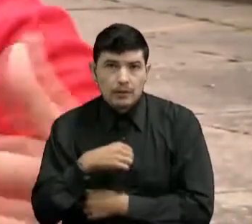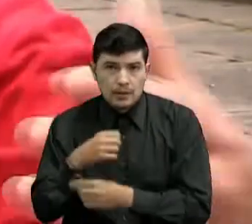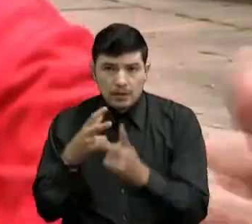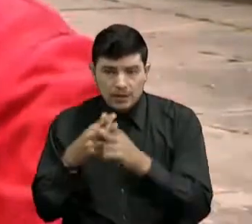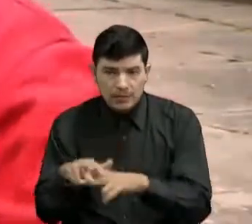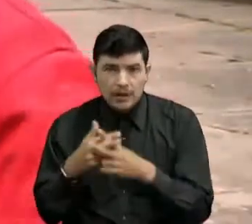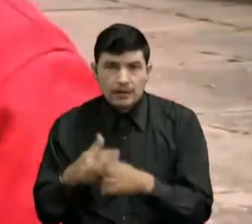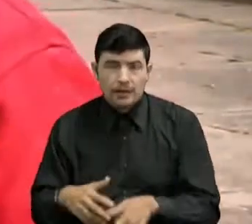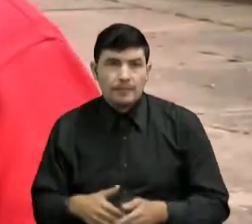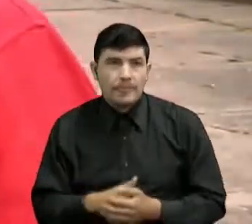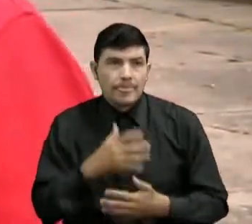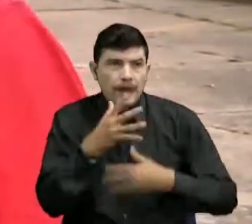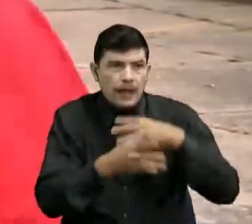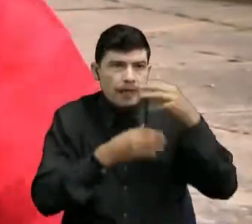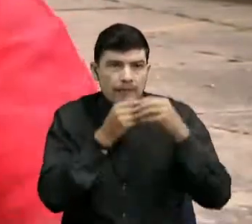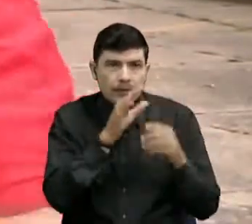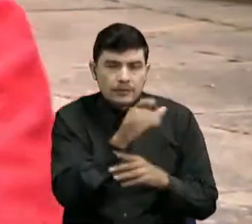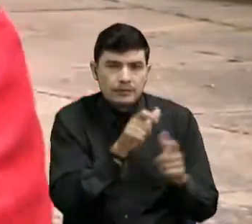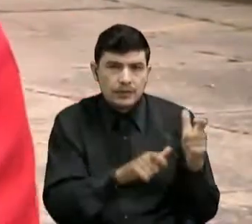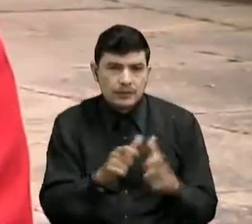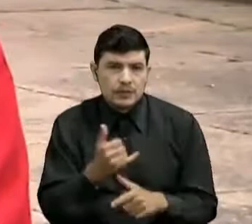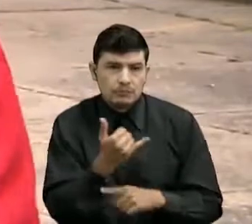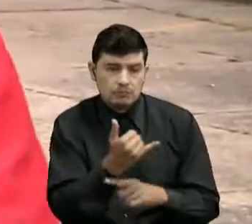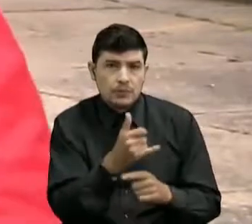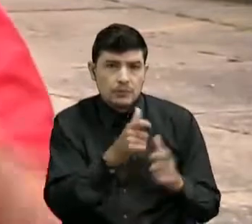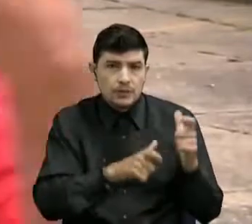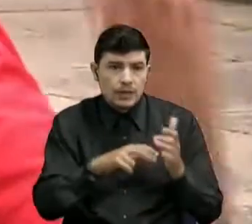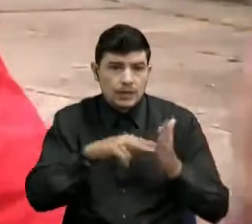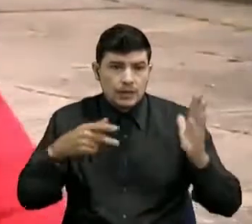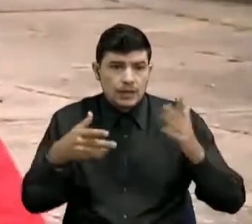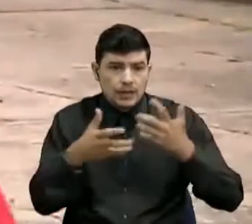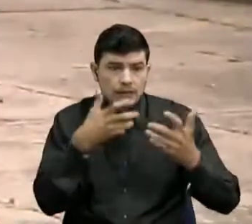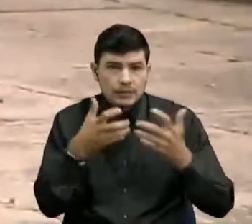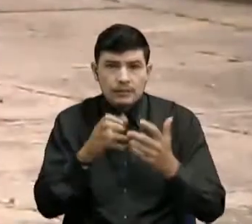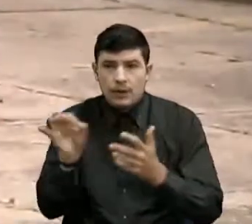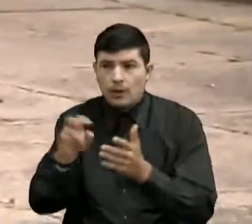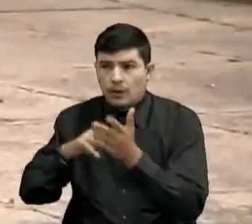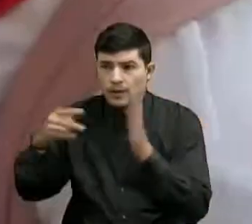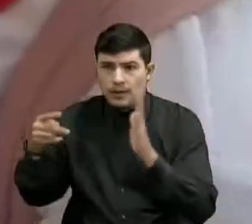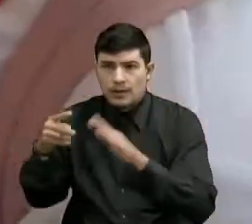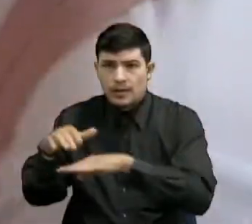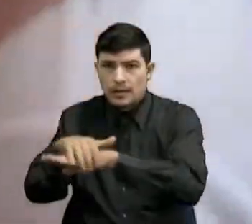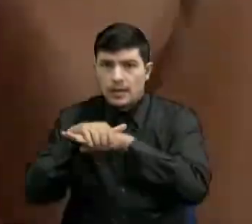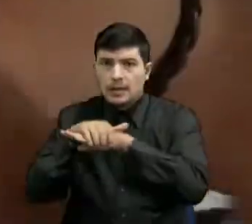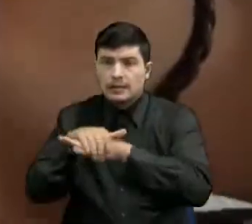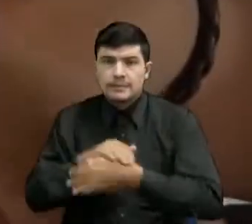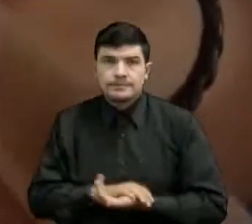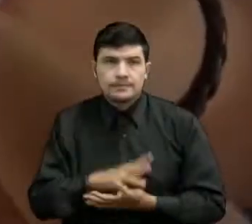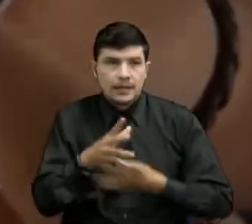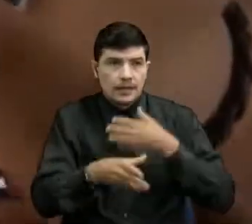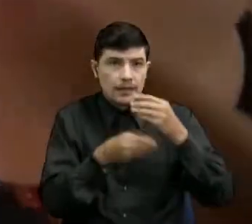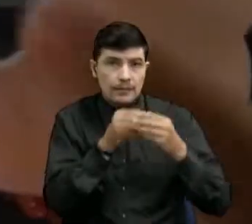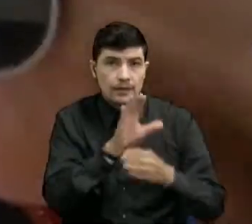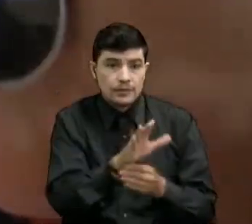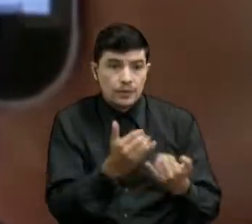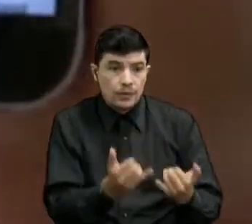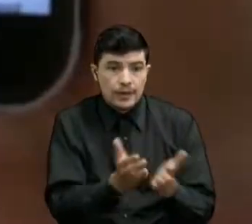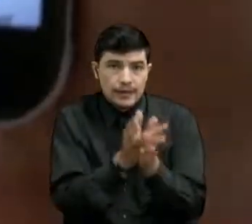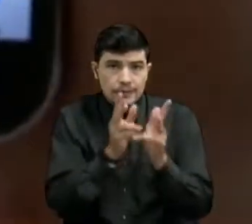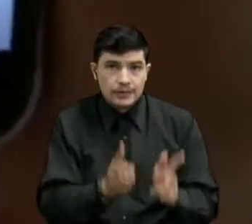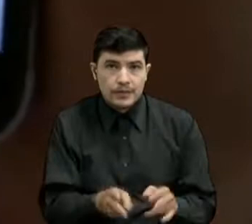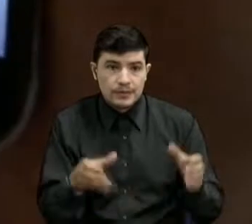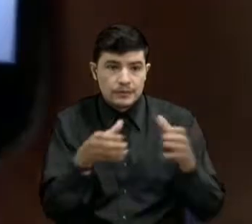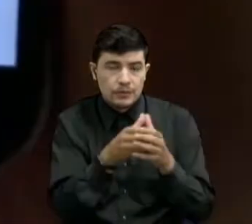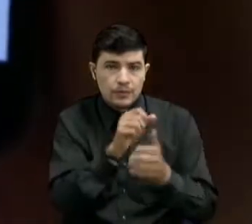Y contamos con el personal tanto para la técnica de sistema como para la técnica de inglés. Ante esto, hoy los estudiantes de 11